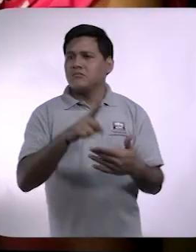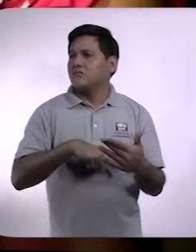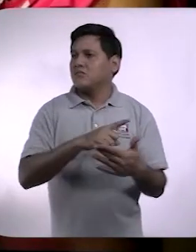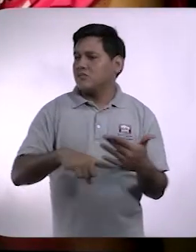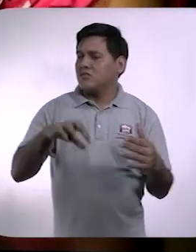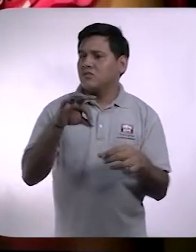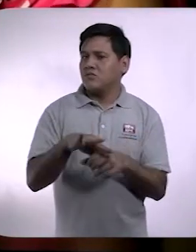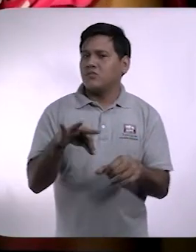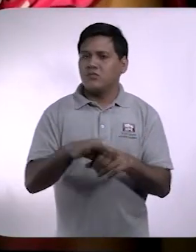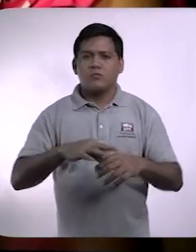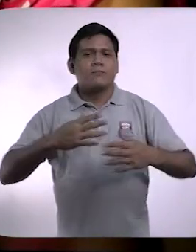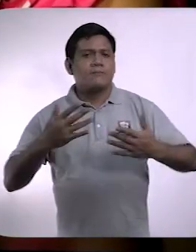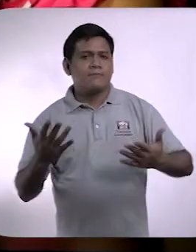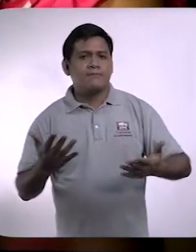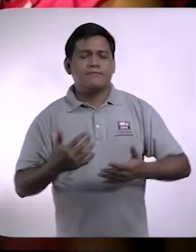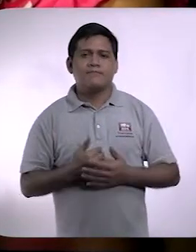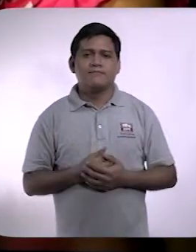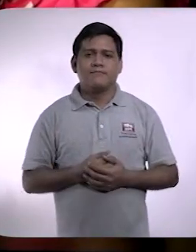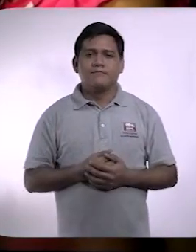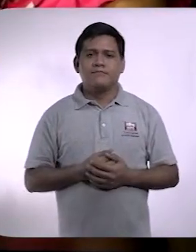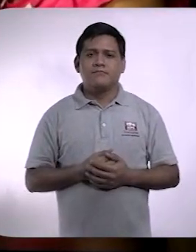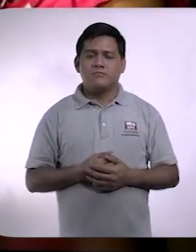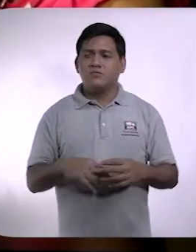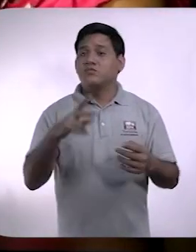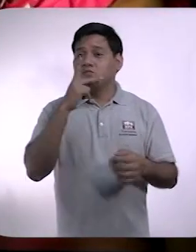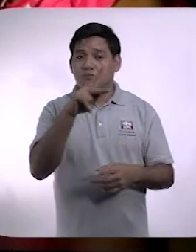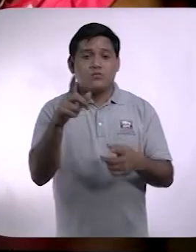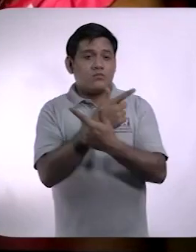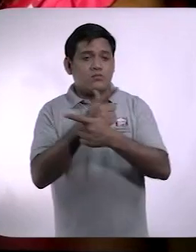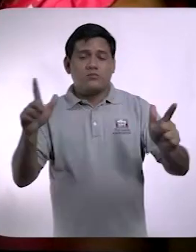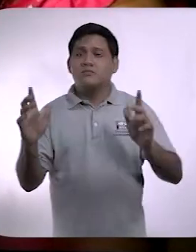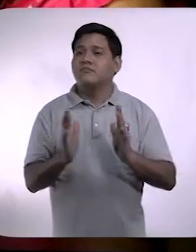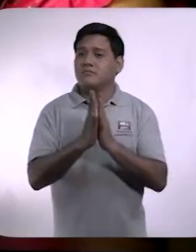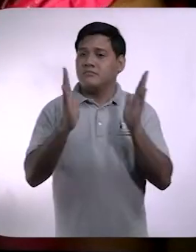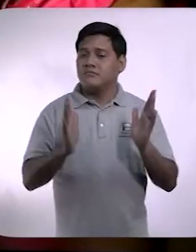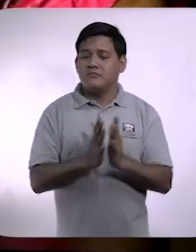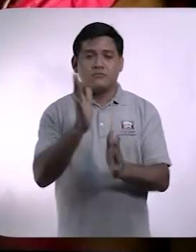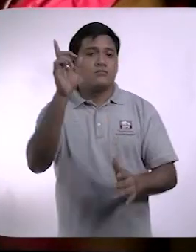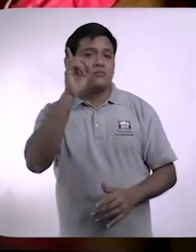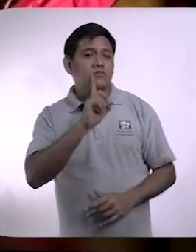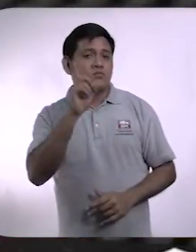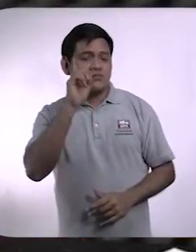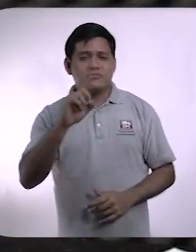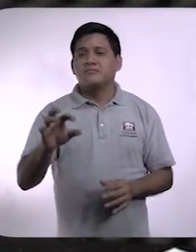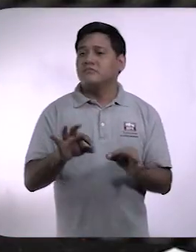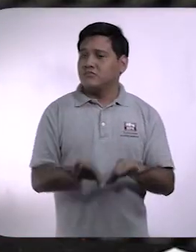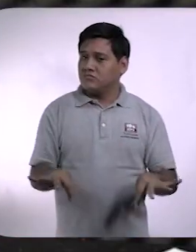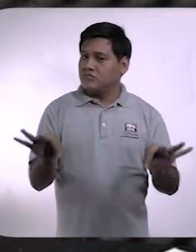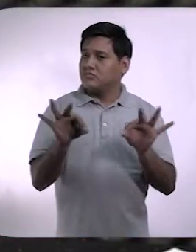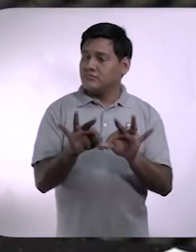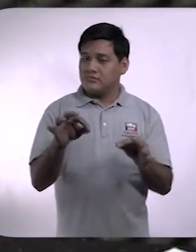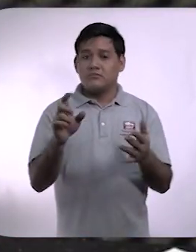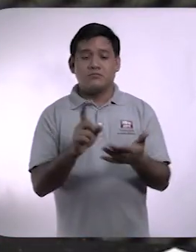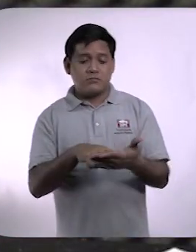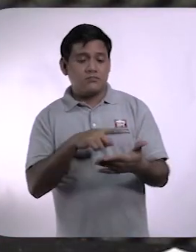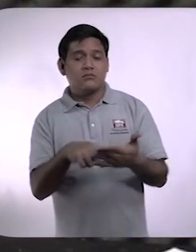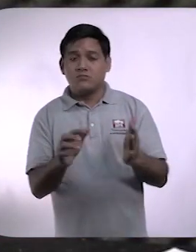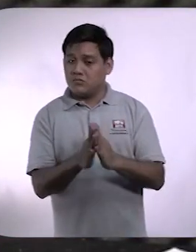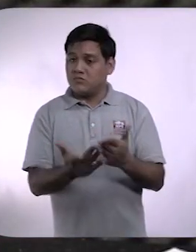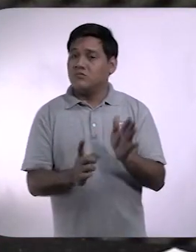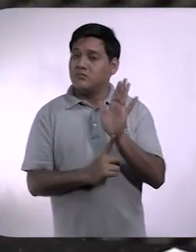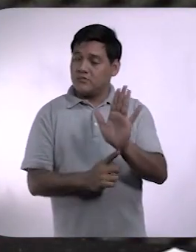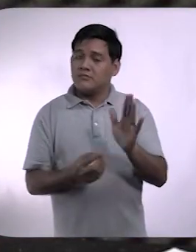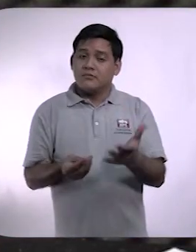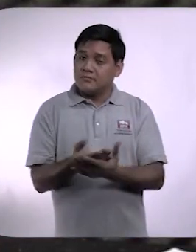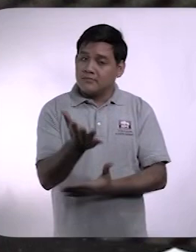que en esa evolución que tenemos en la democracia, la participación de las mujeres es algo muy importante y están en las boletas, entonces hay que salir